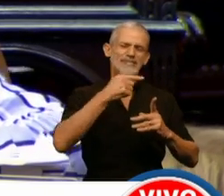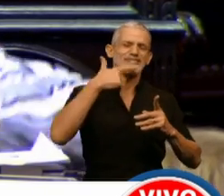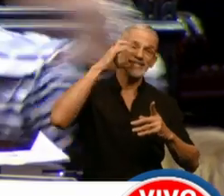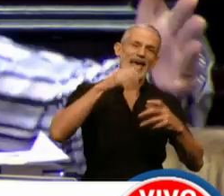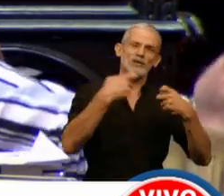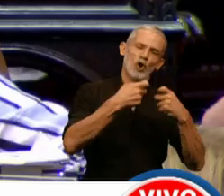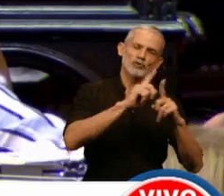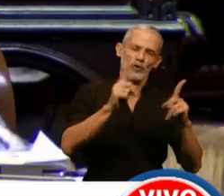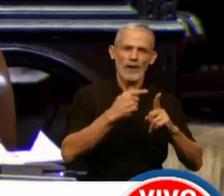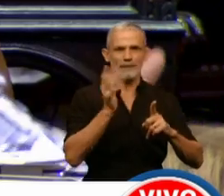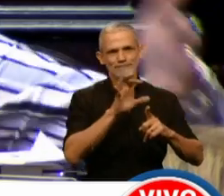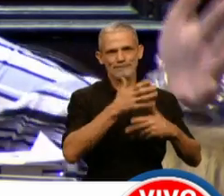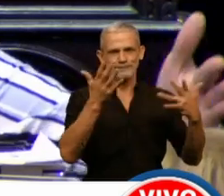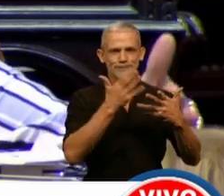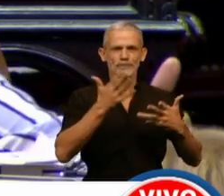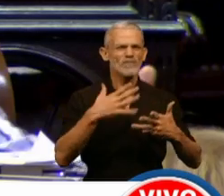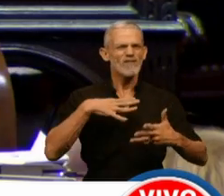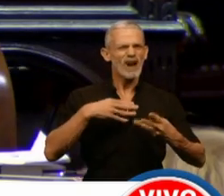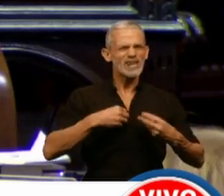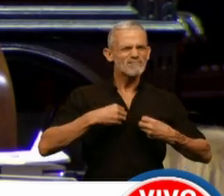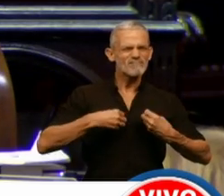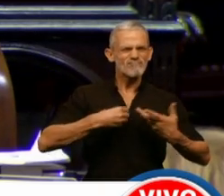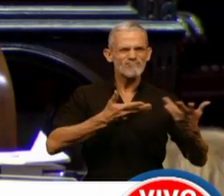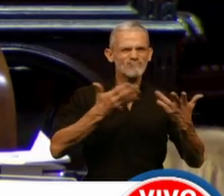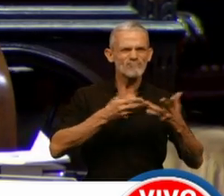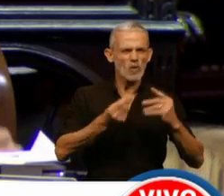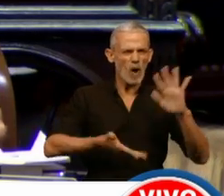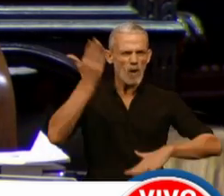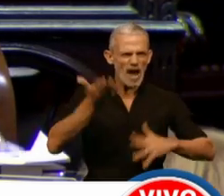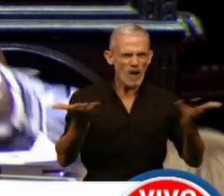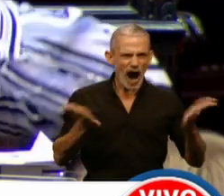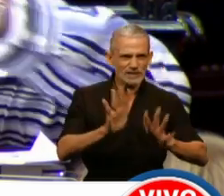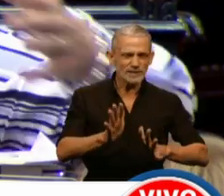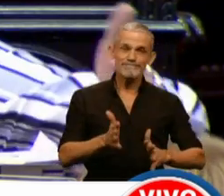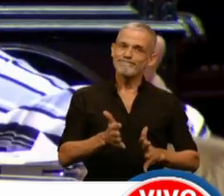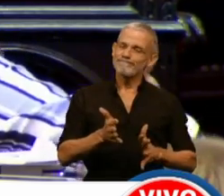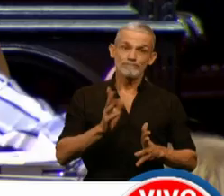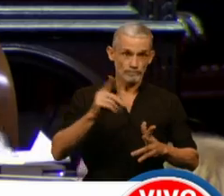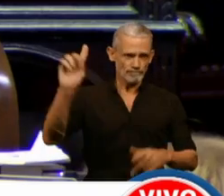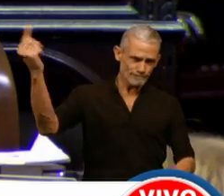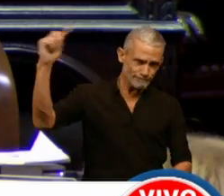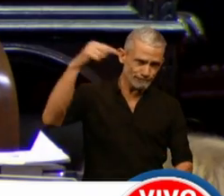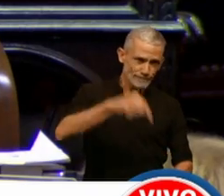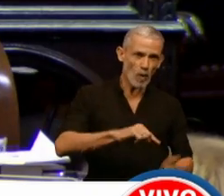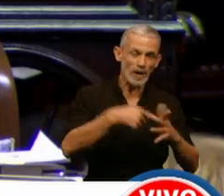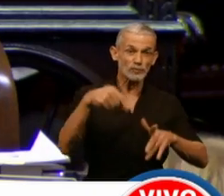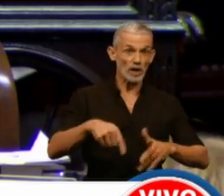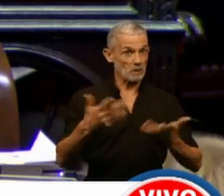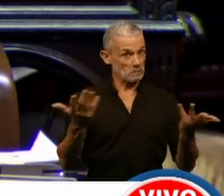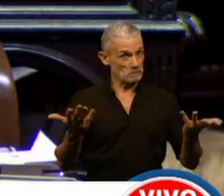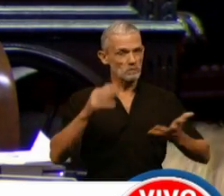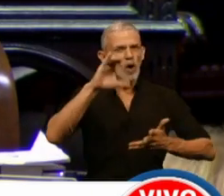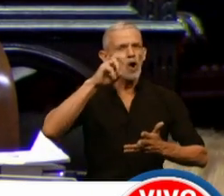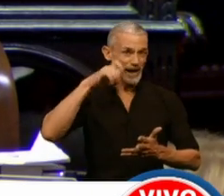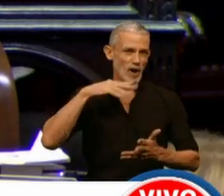por el insensibilidad del tarifas y se vino buenos aires dijimos bueno